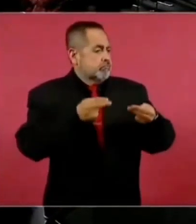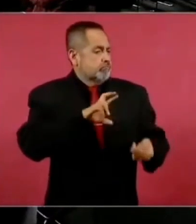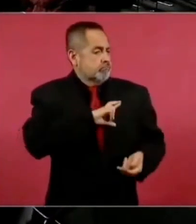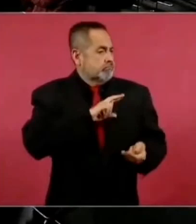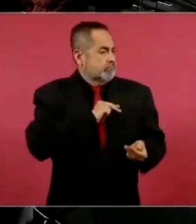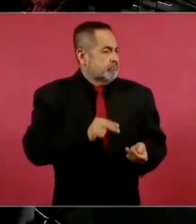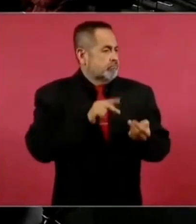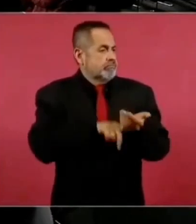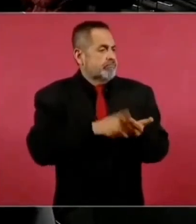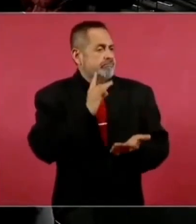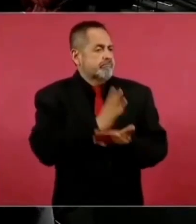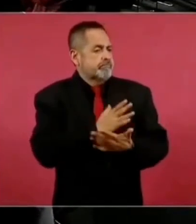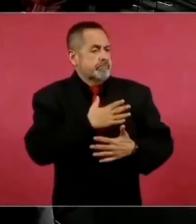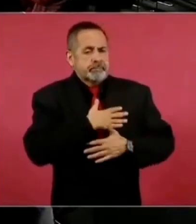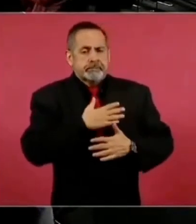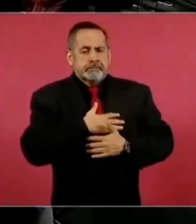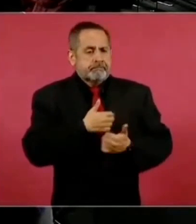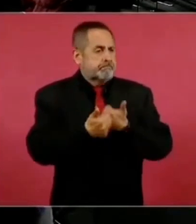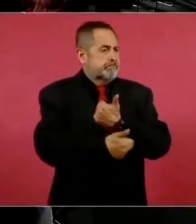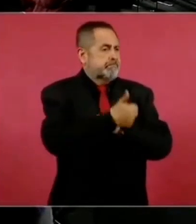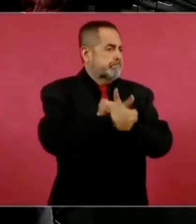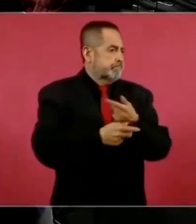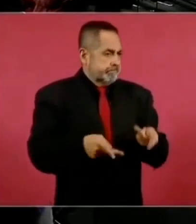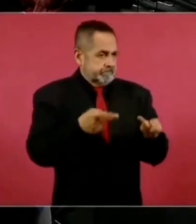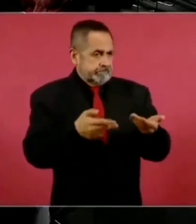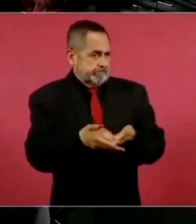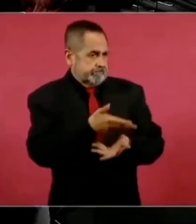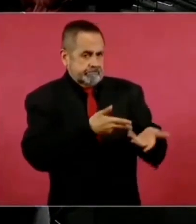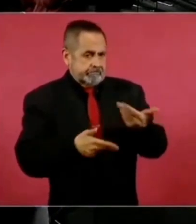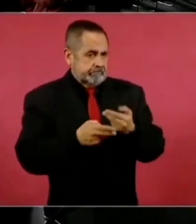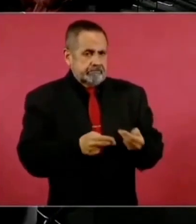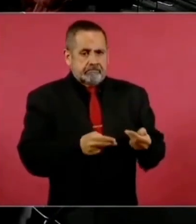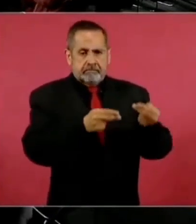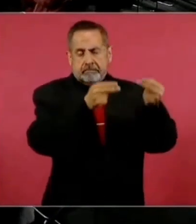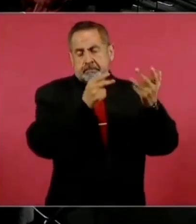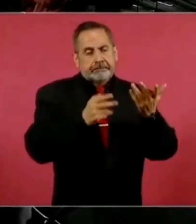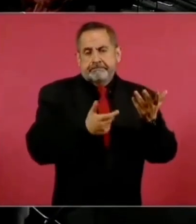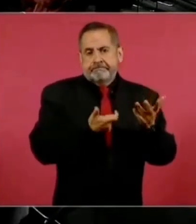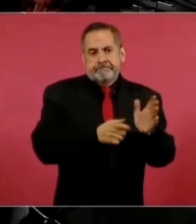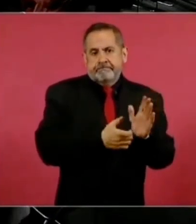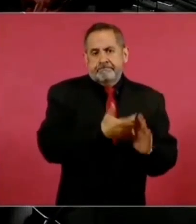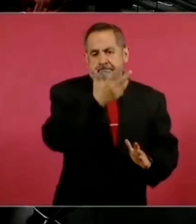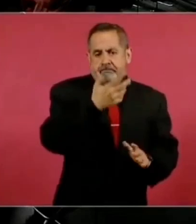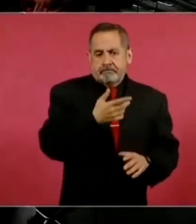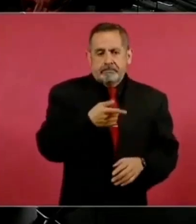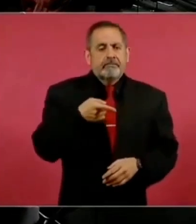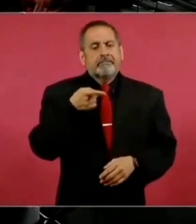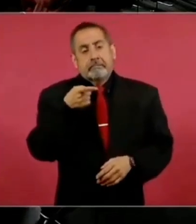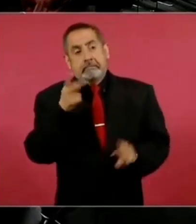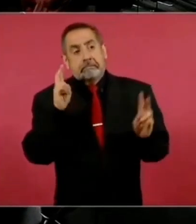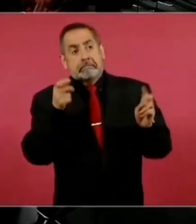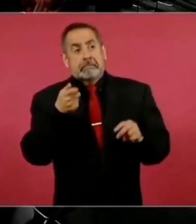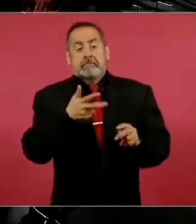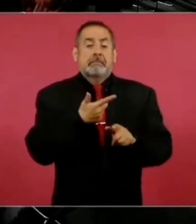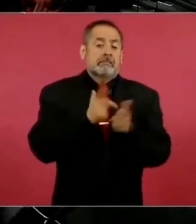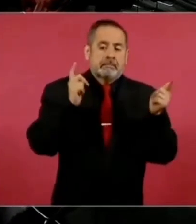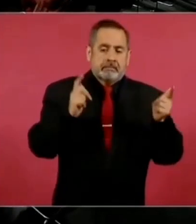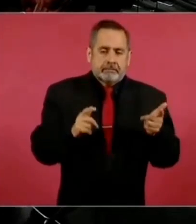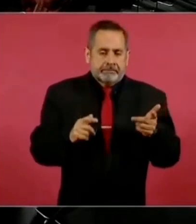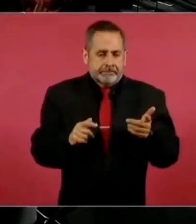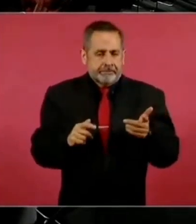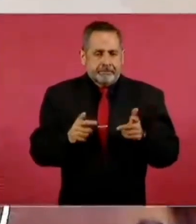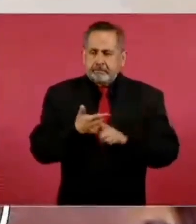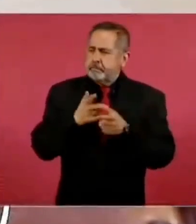y que todo quede al mercado. Y a eso le llaman libertad, que es la libertad